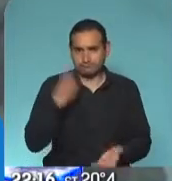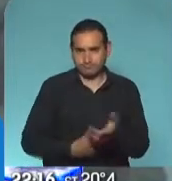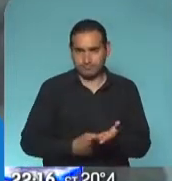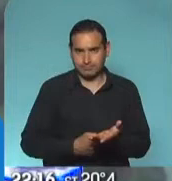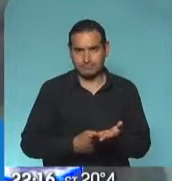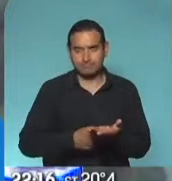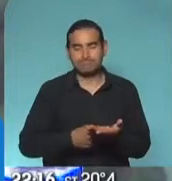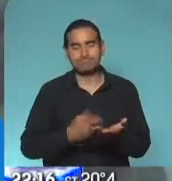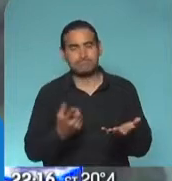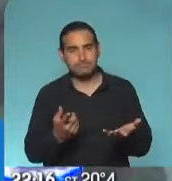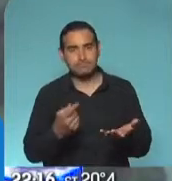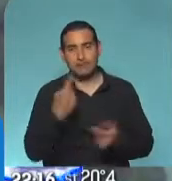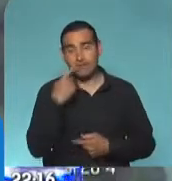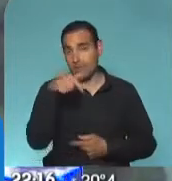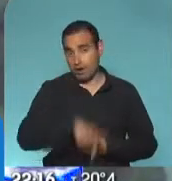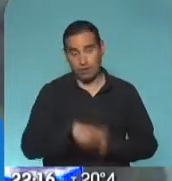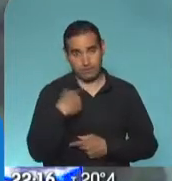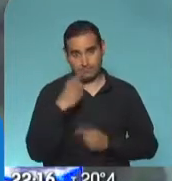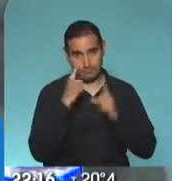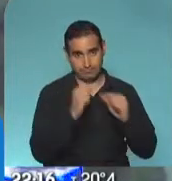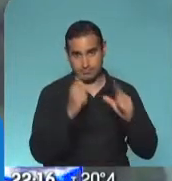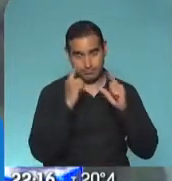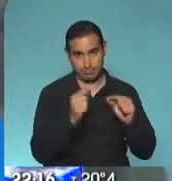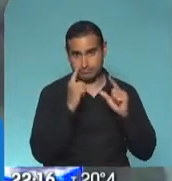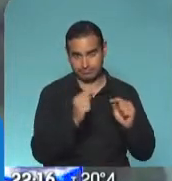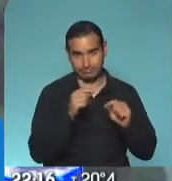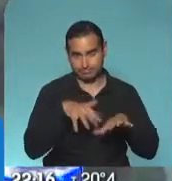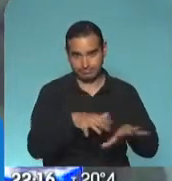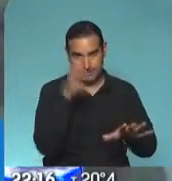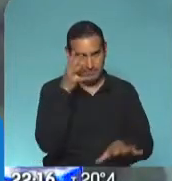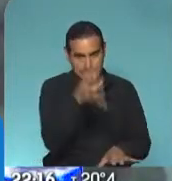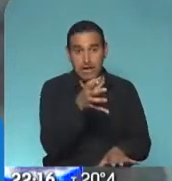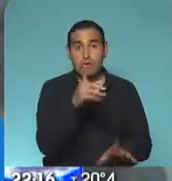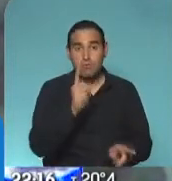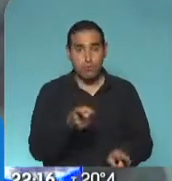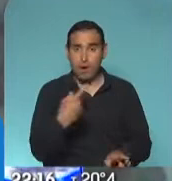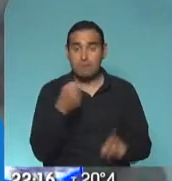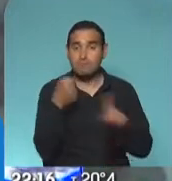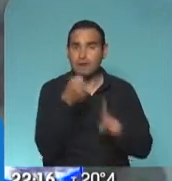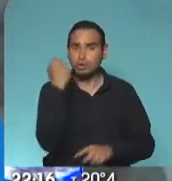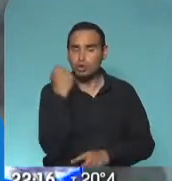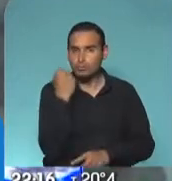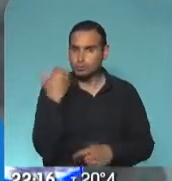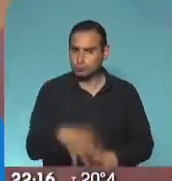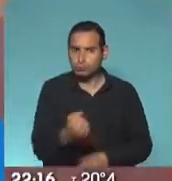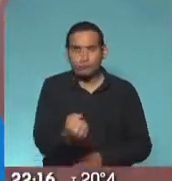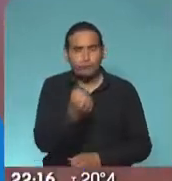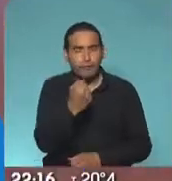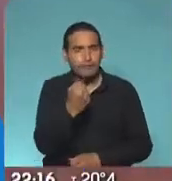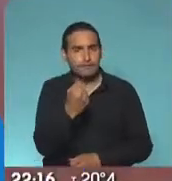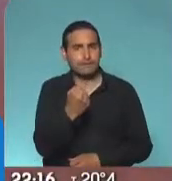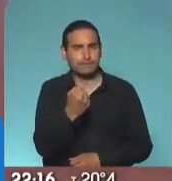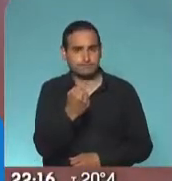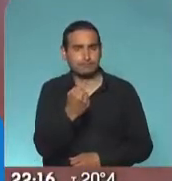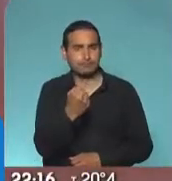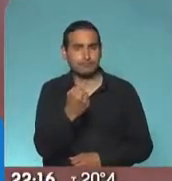quizás haya escapado a cualquier cálculo político, pero el impacto económico es mucho más duro, me parece, de